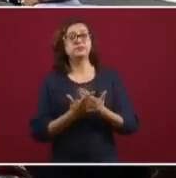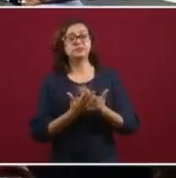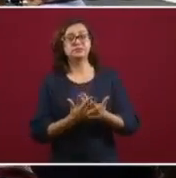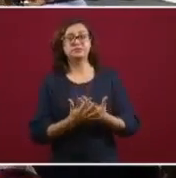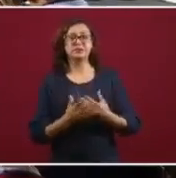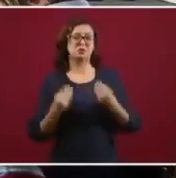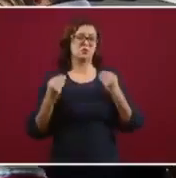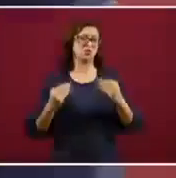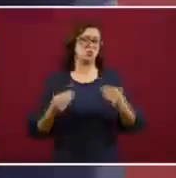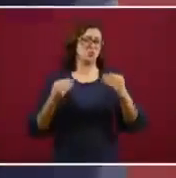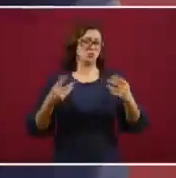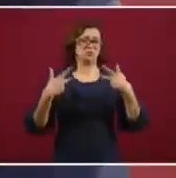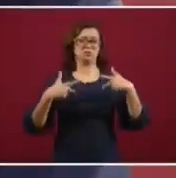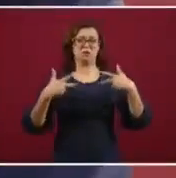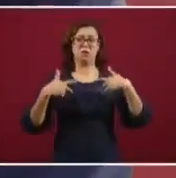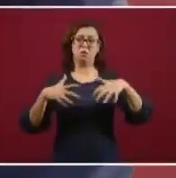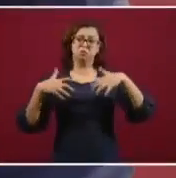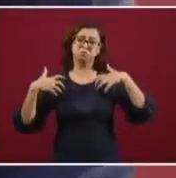miles de personas,